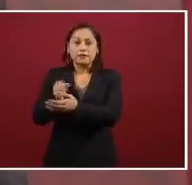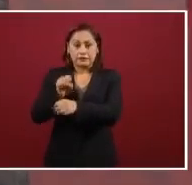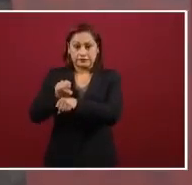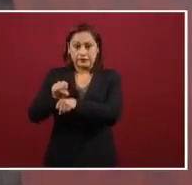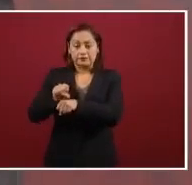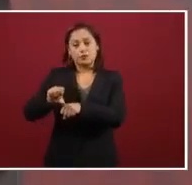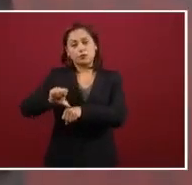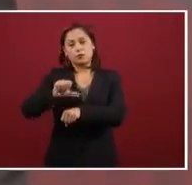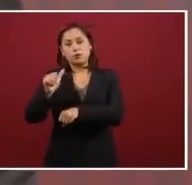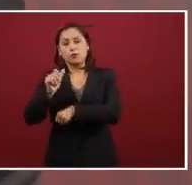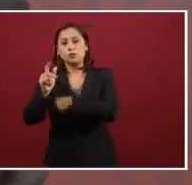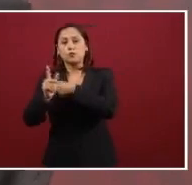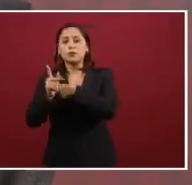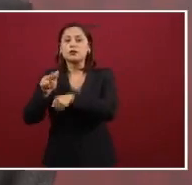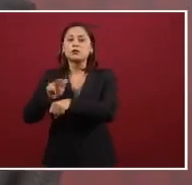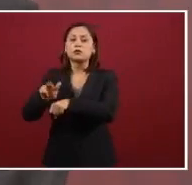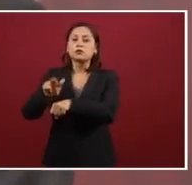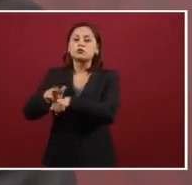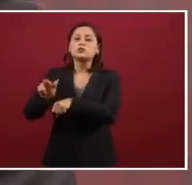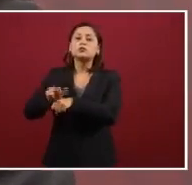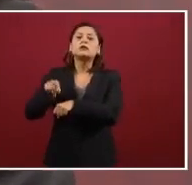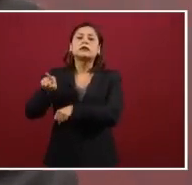el 47%